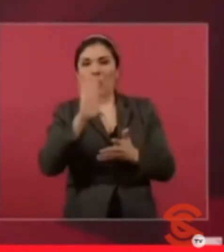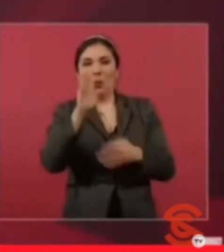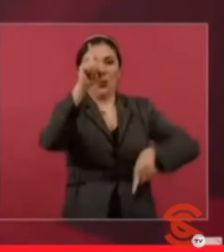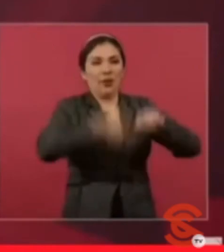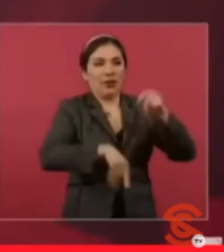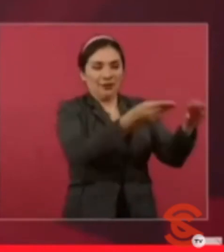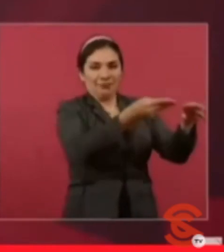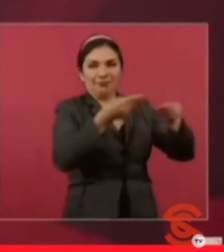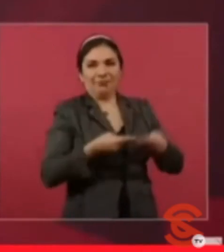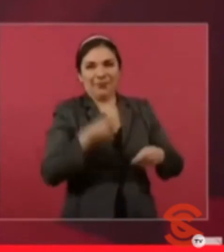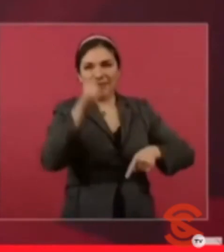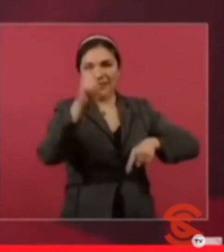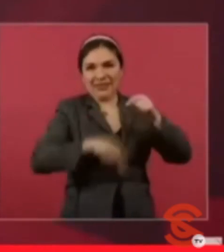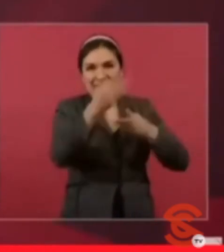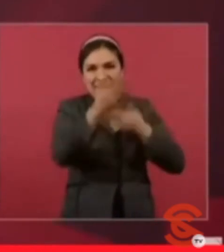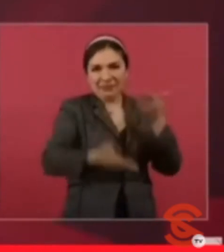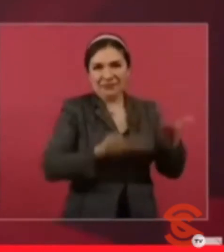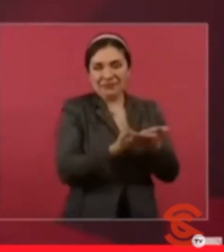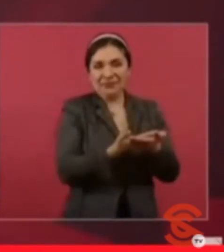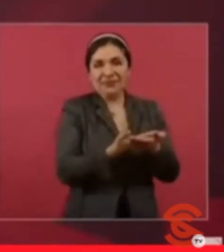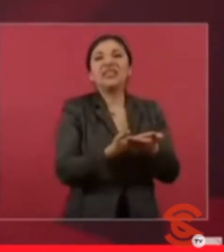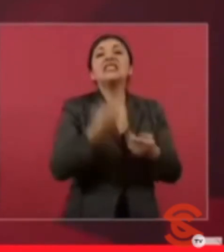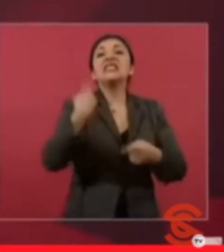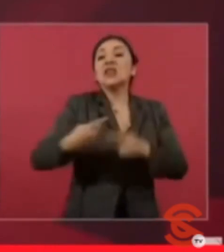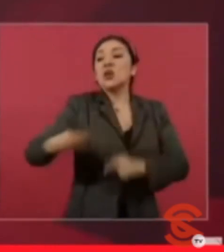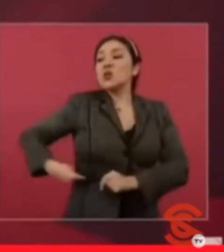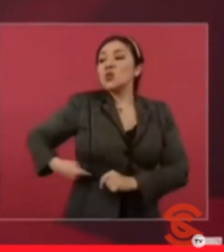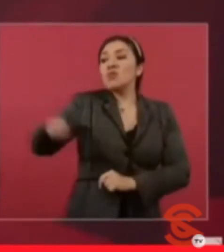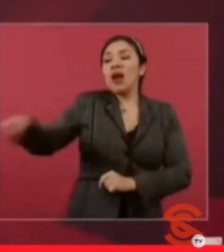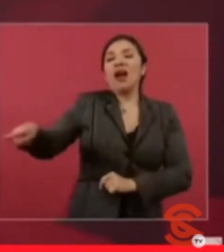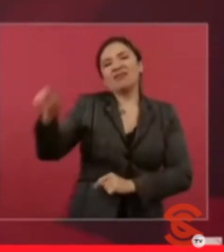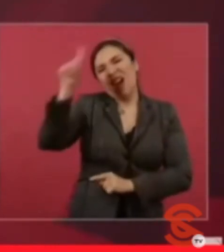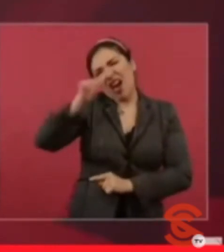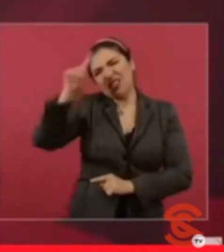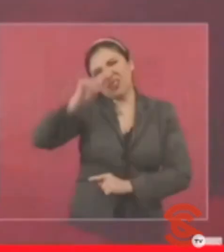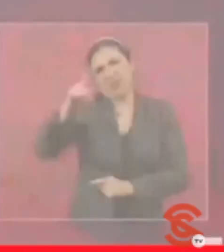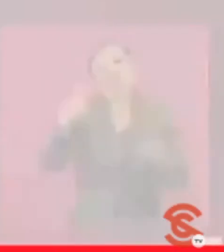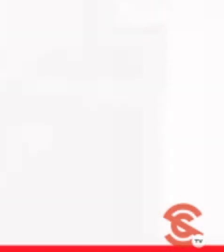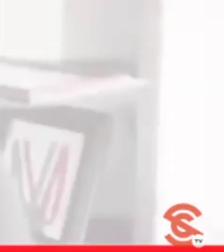retirarla, le echó la culpa a sus asesores.